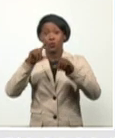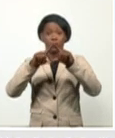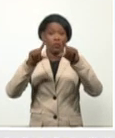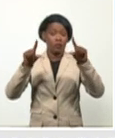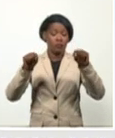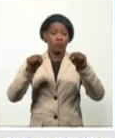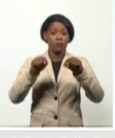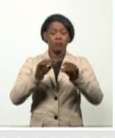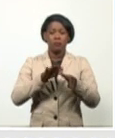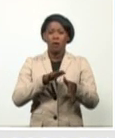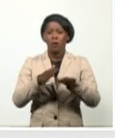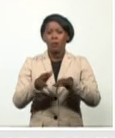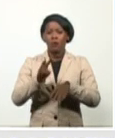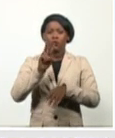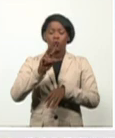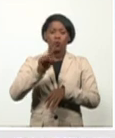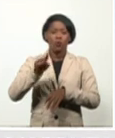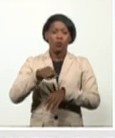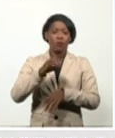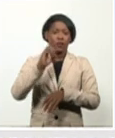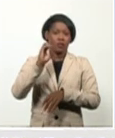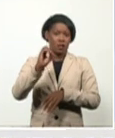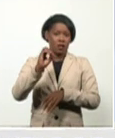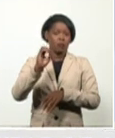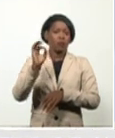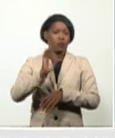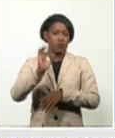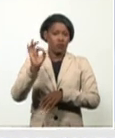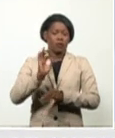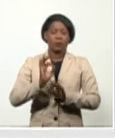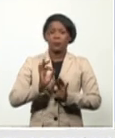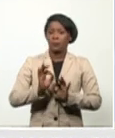2,0%, el 2%.